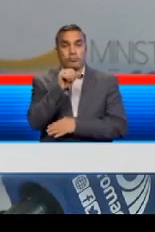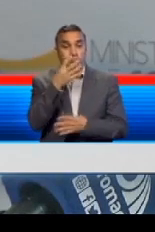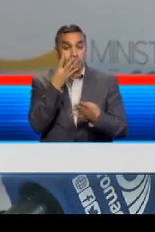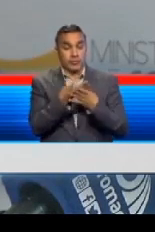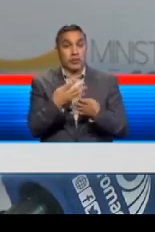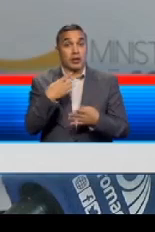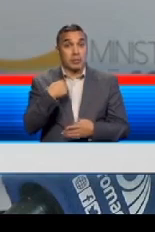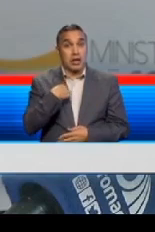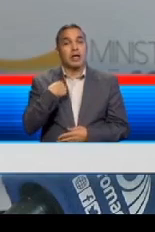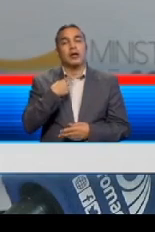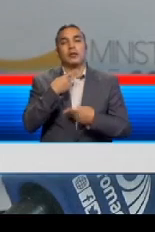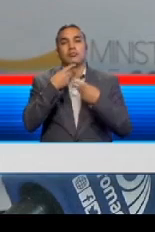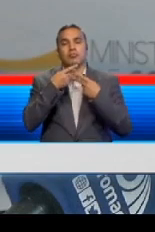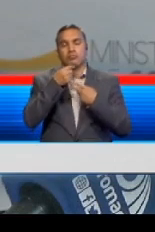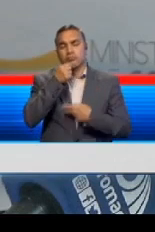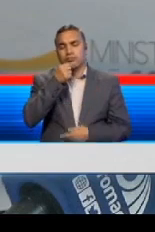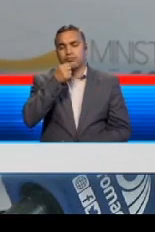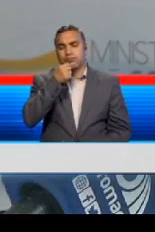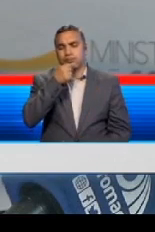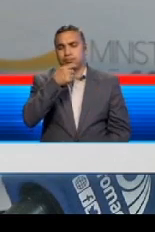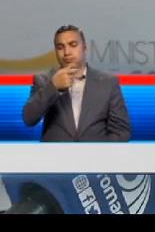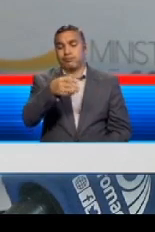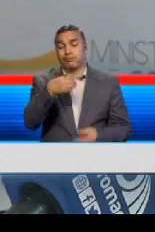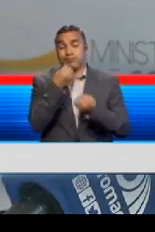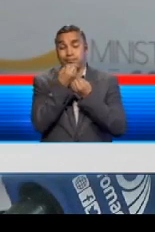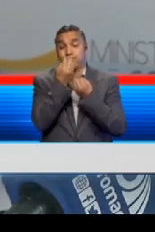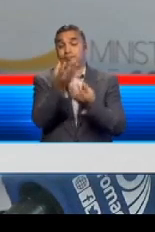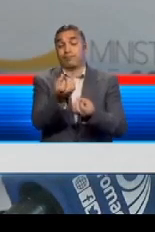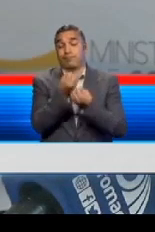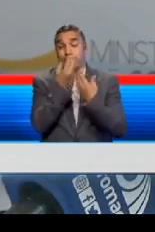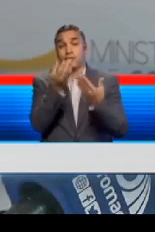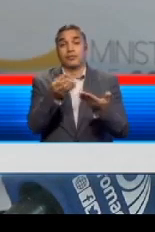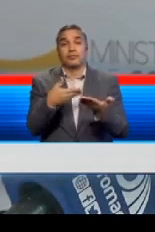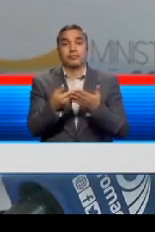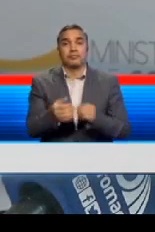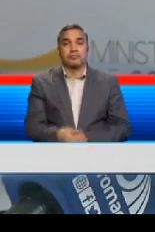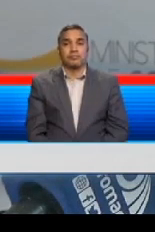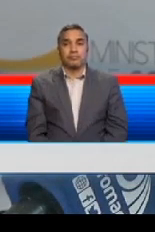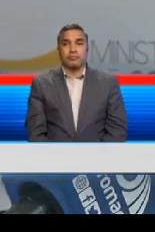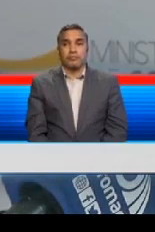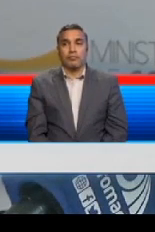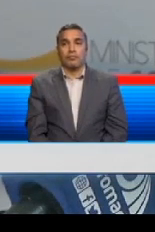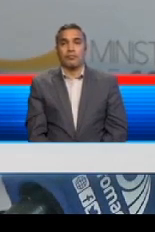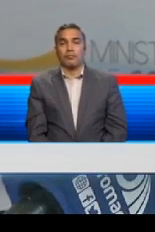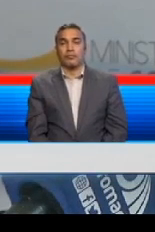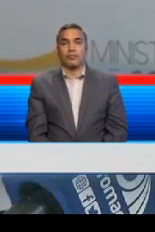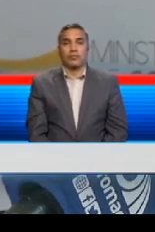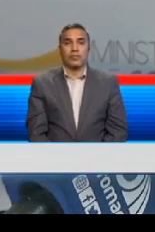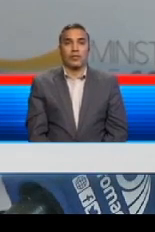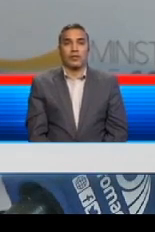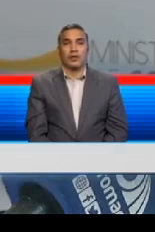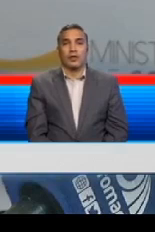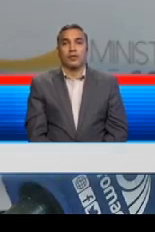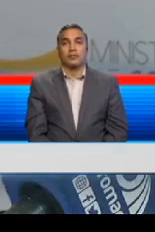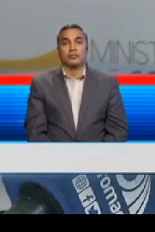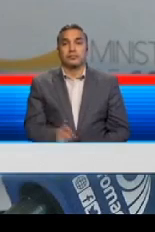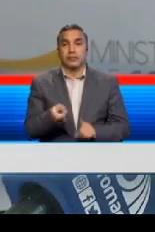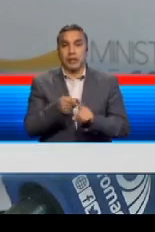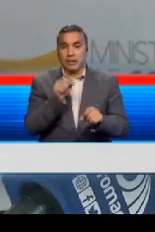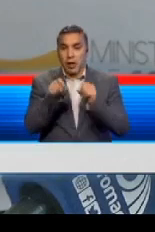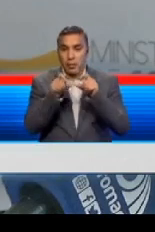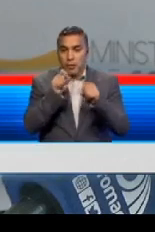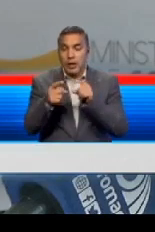ya al estar bajo las órdenes de la autoridad competente, ya nos, en una entrevista preliminar,